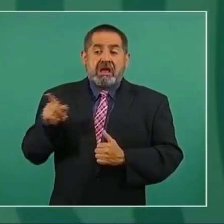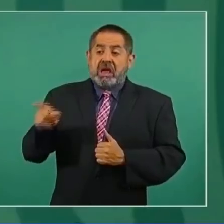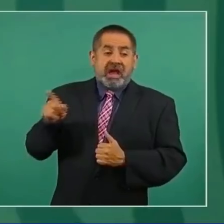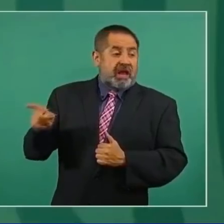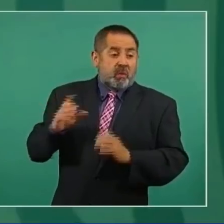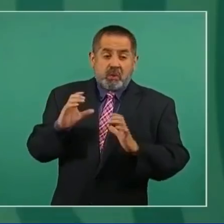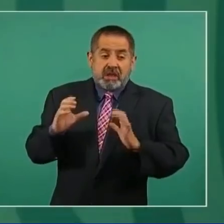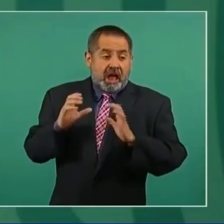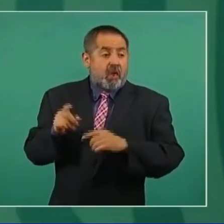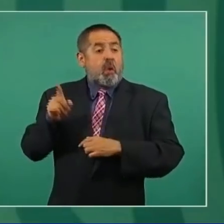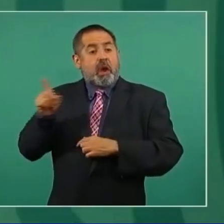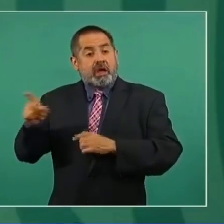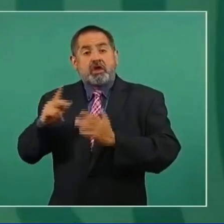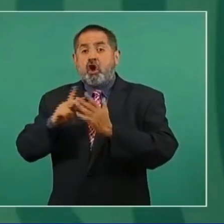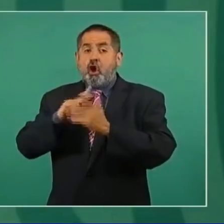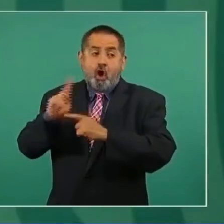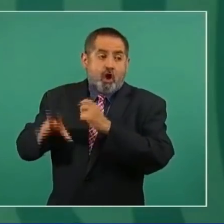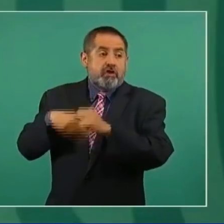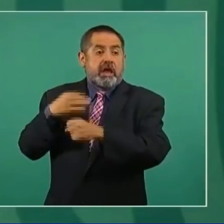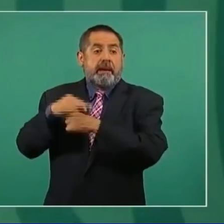reelegirnos,